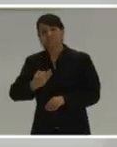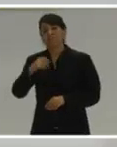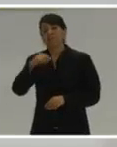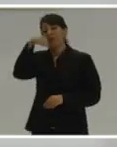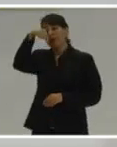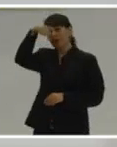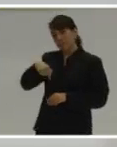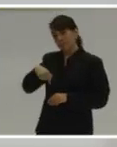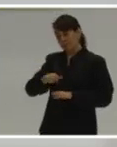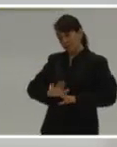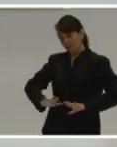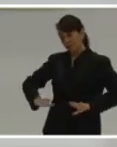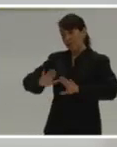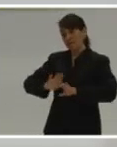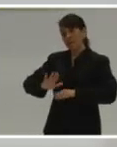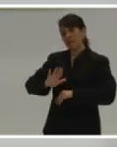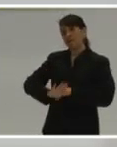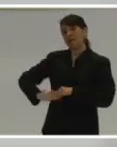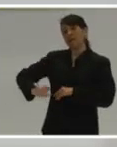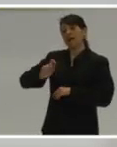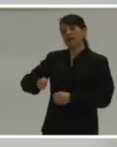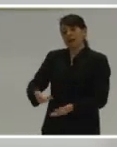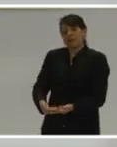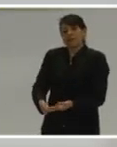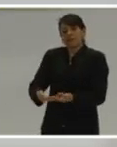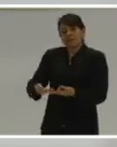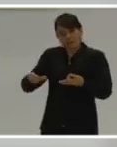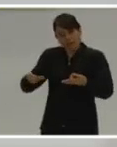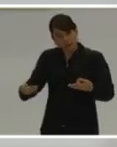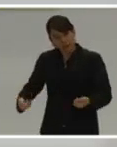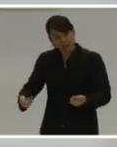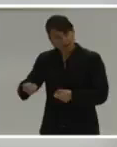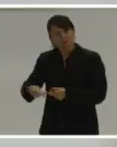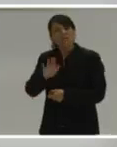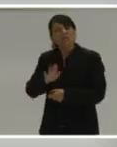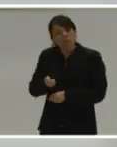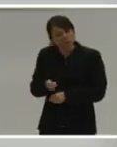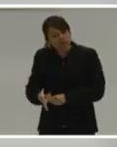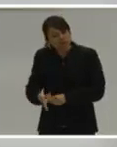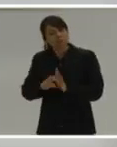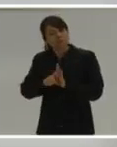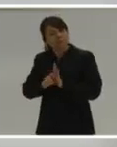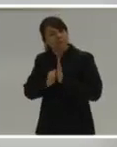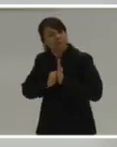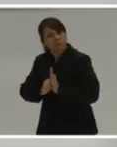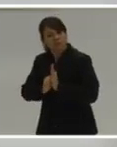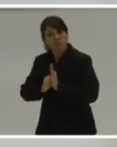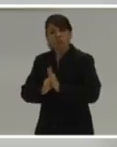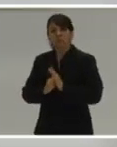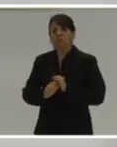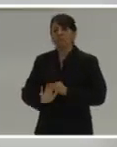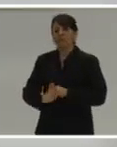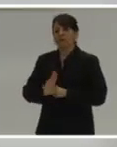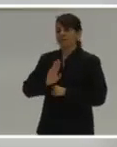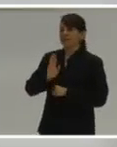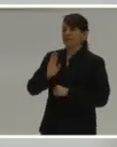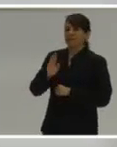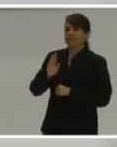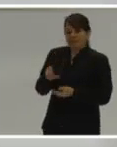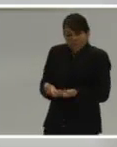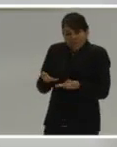abajo, la Pachamama, la madre tierra, la fecundidad, el agua, ¿sí?, son parte de